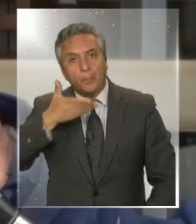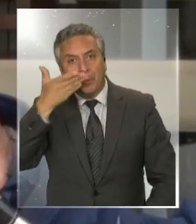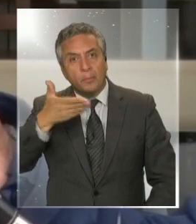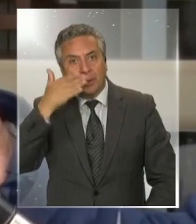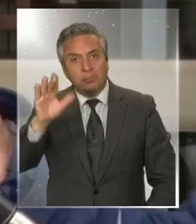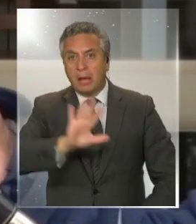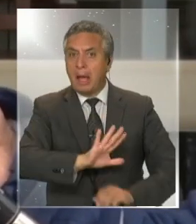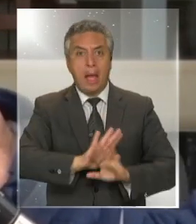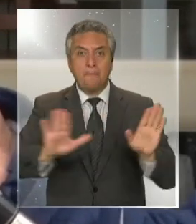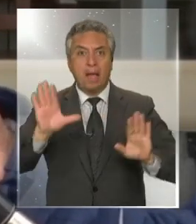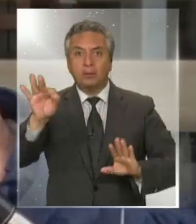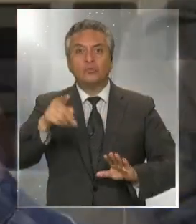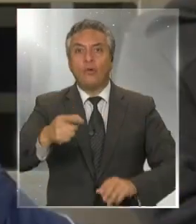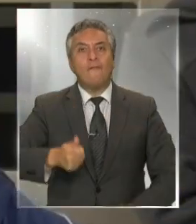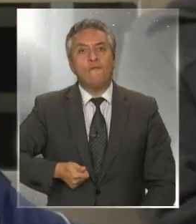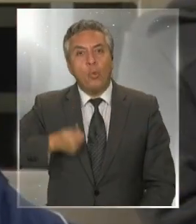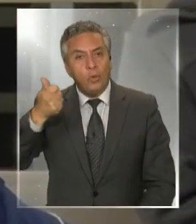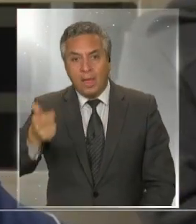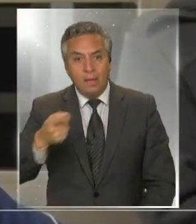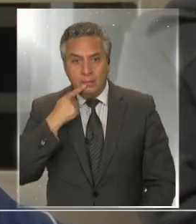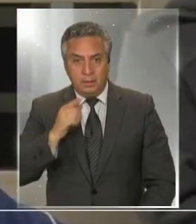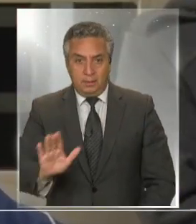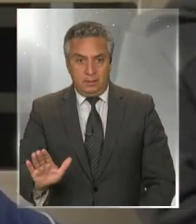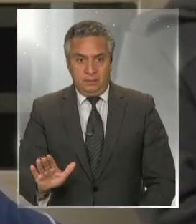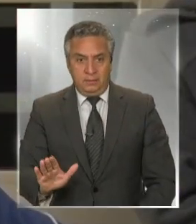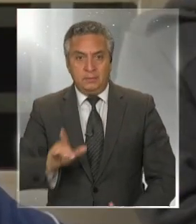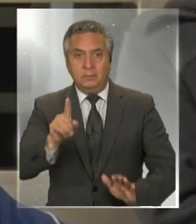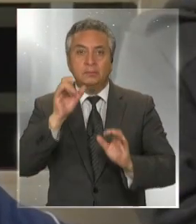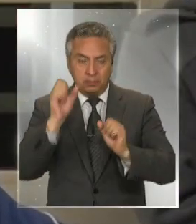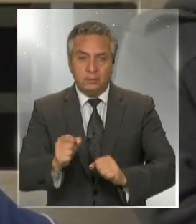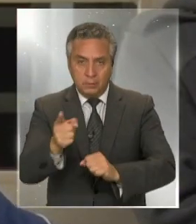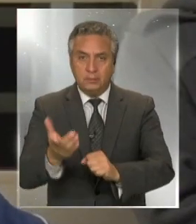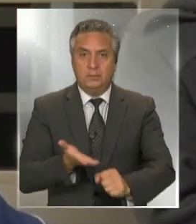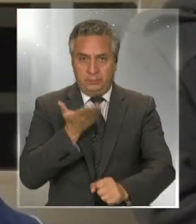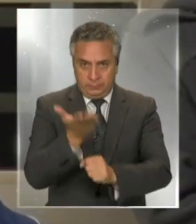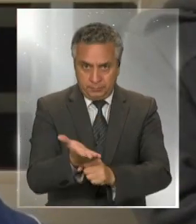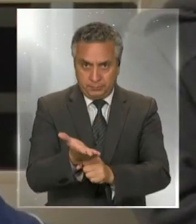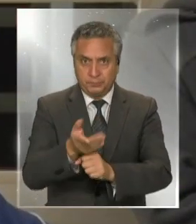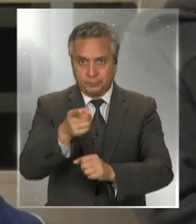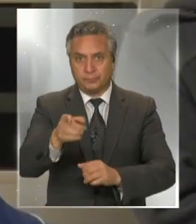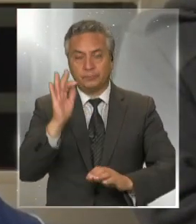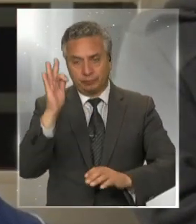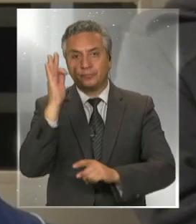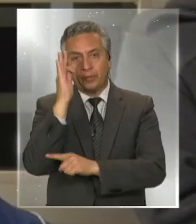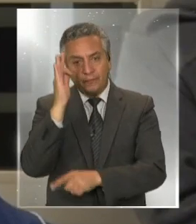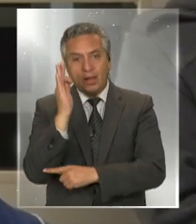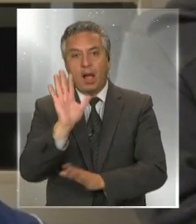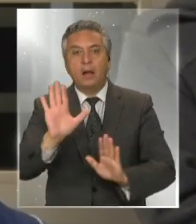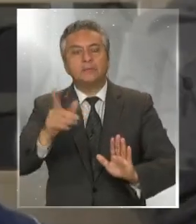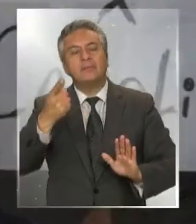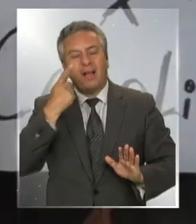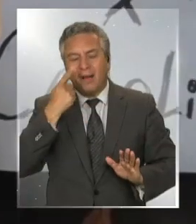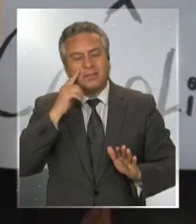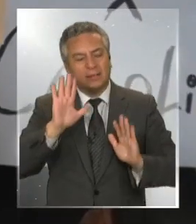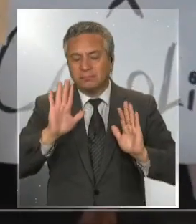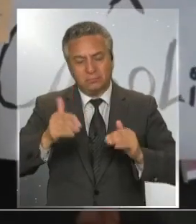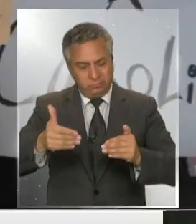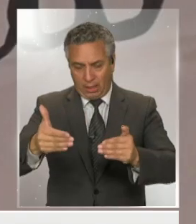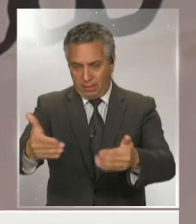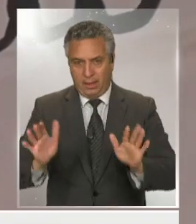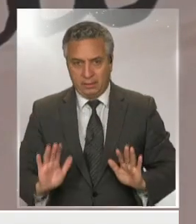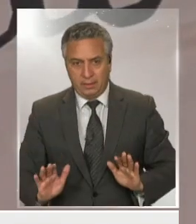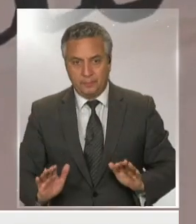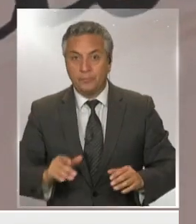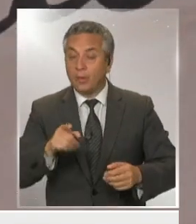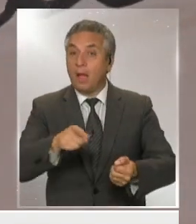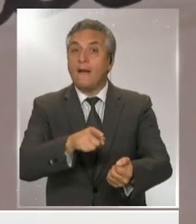que él ha hecho a voluntad. Puede existir un posible o solicitar un posible cambio fiscal, eso lo va a ver más adelante. Ahora la familia